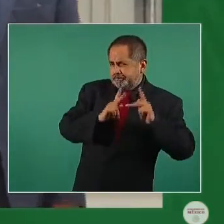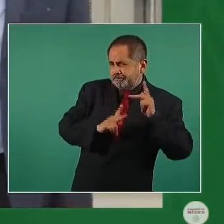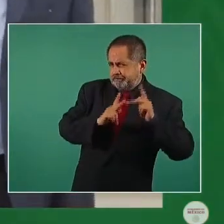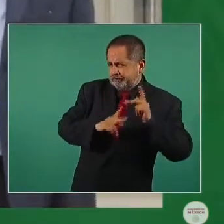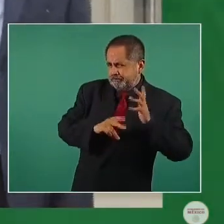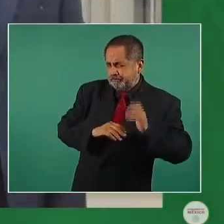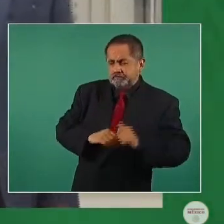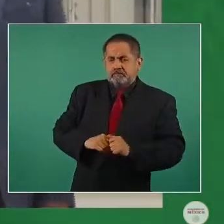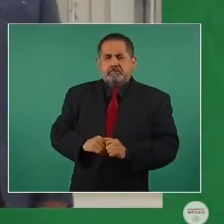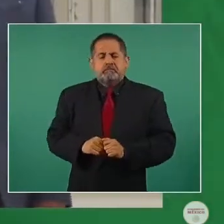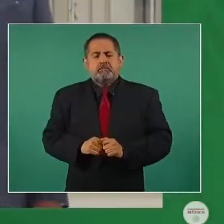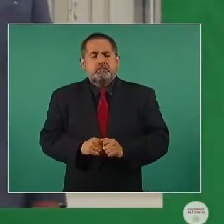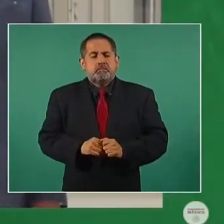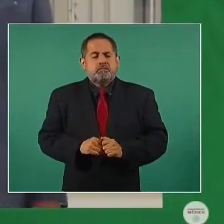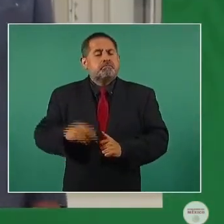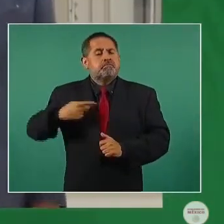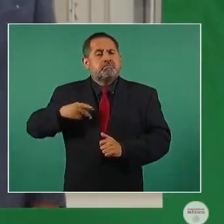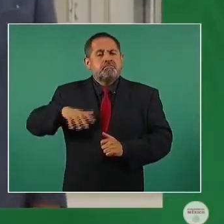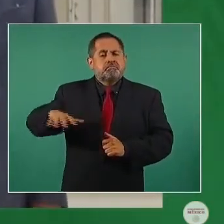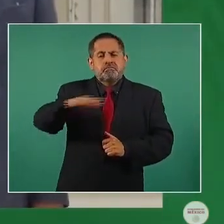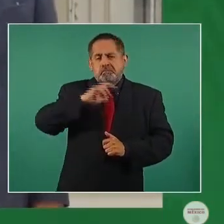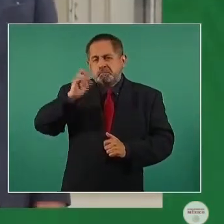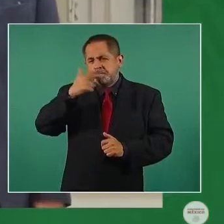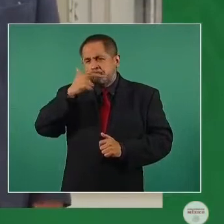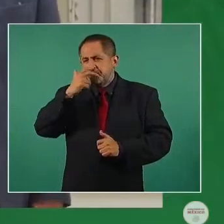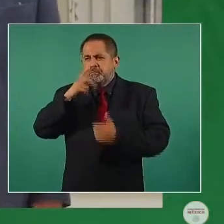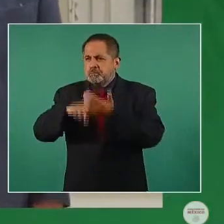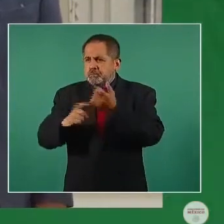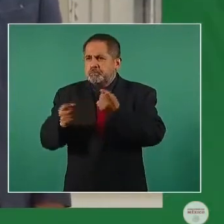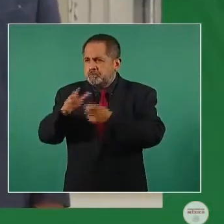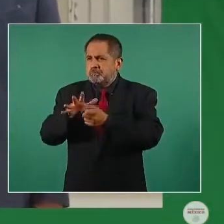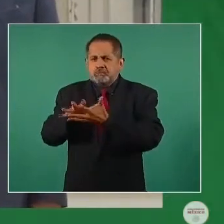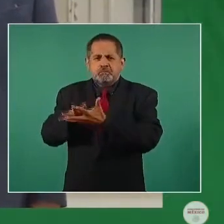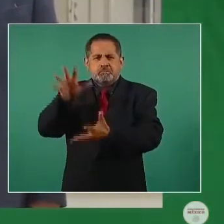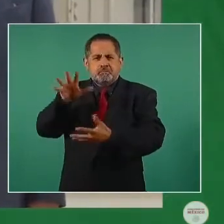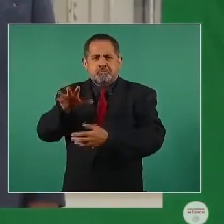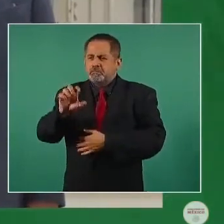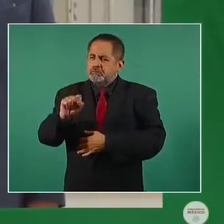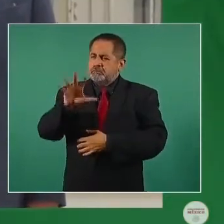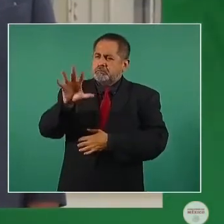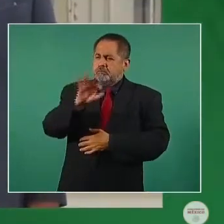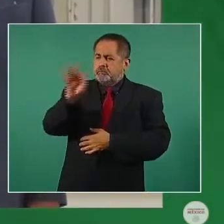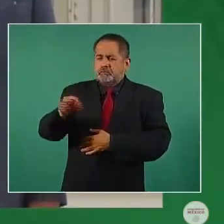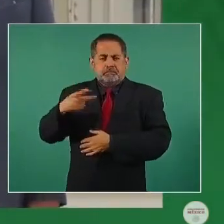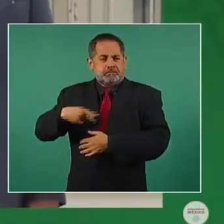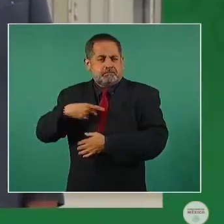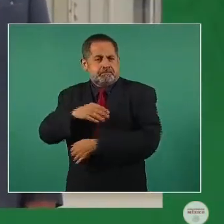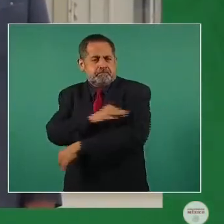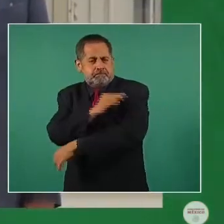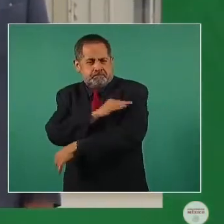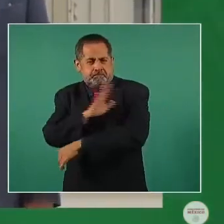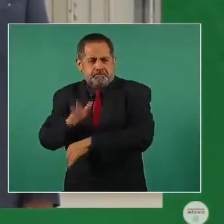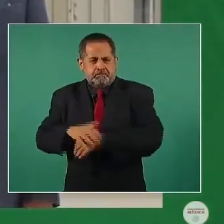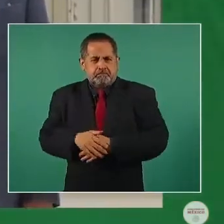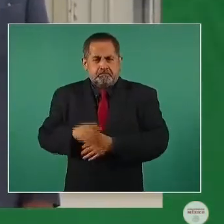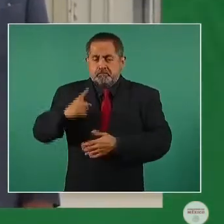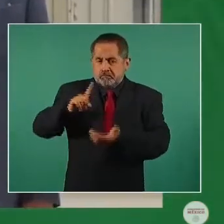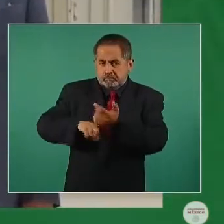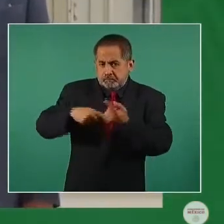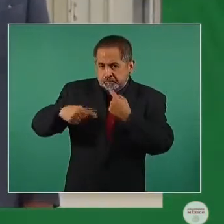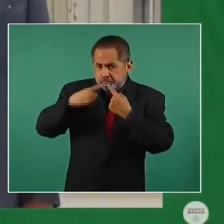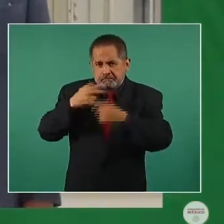estado de Chihuahua de vacunación con al menos una dosis del 75%. Hemos tomado las medidas necesarias